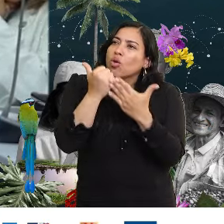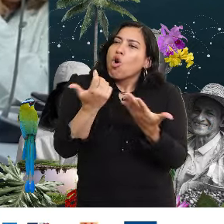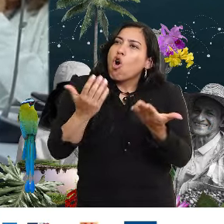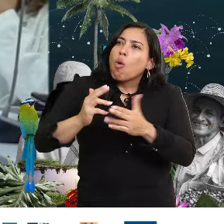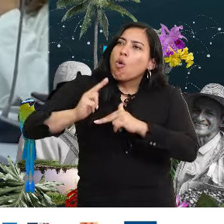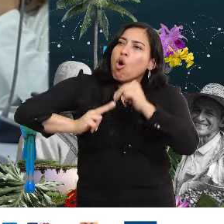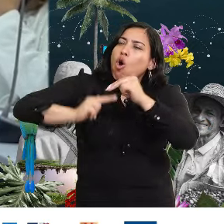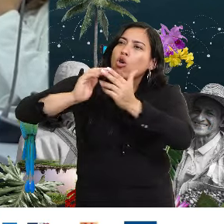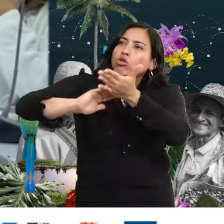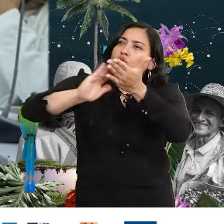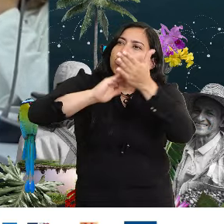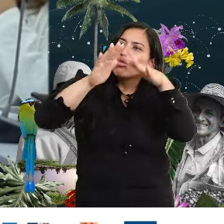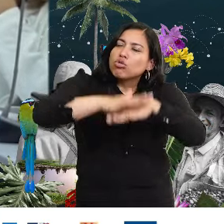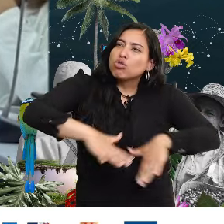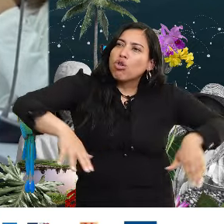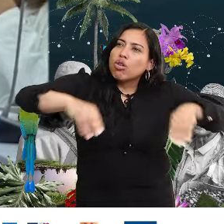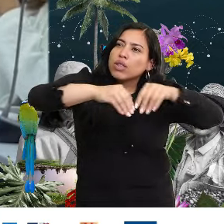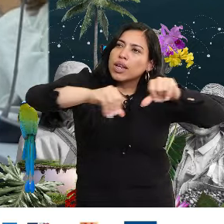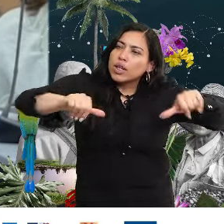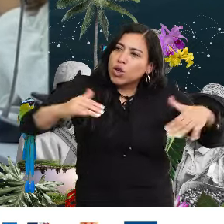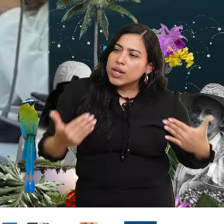reconstituir territorios, a reconstruir